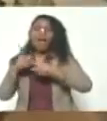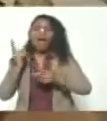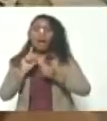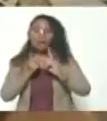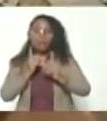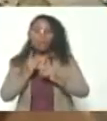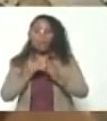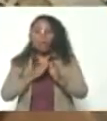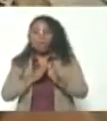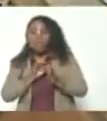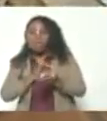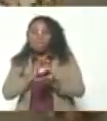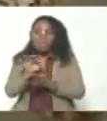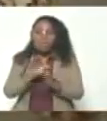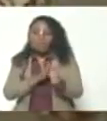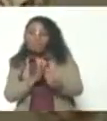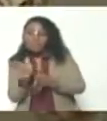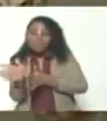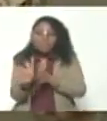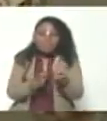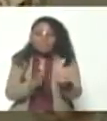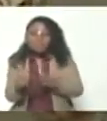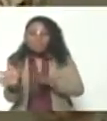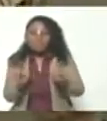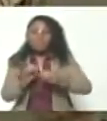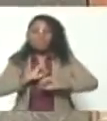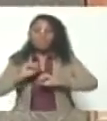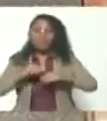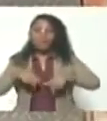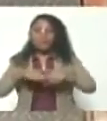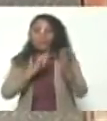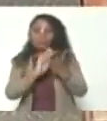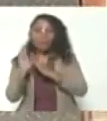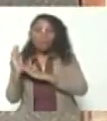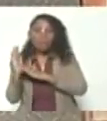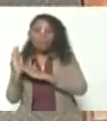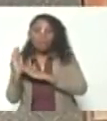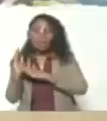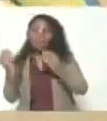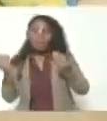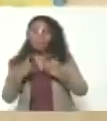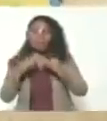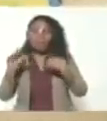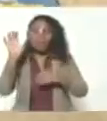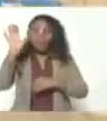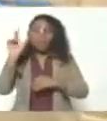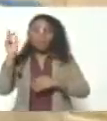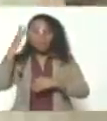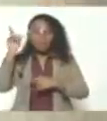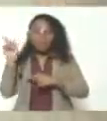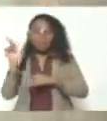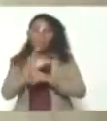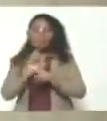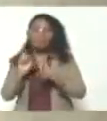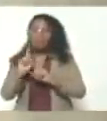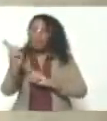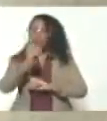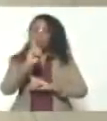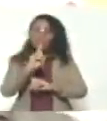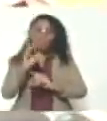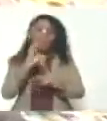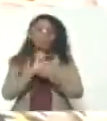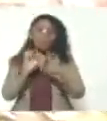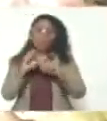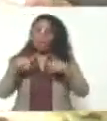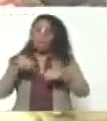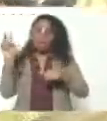desplazamiento forzado en esta comunidad. Como todo el país lo sabe, esa cultura no es típica de Venezuela, es